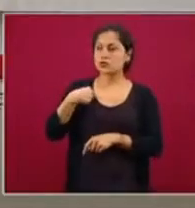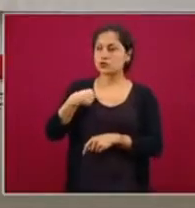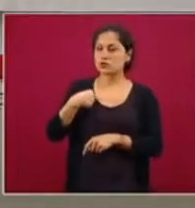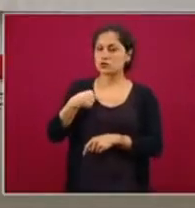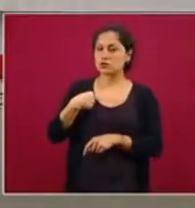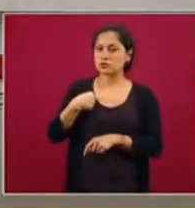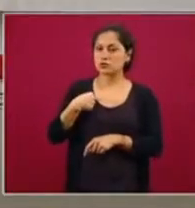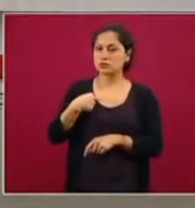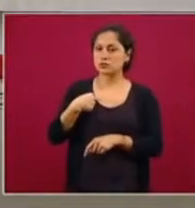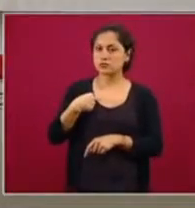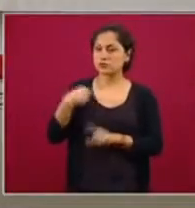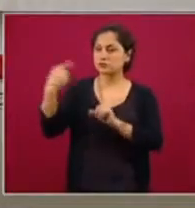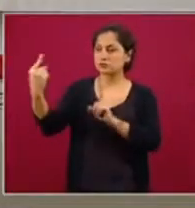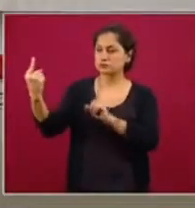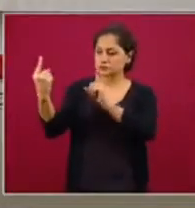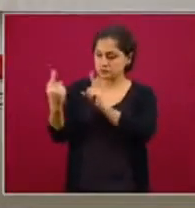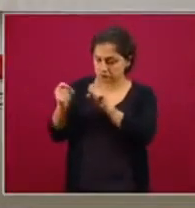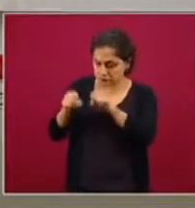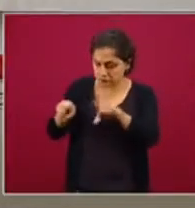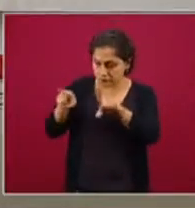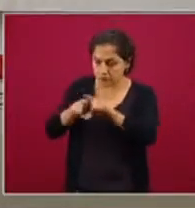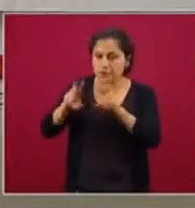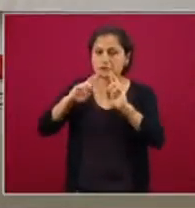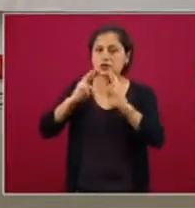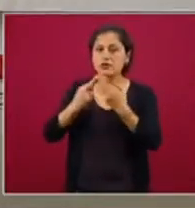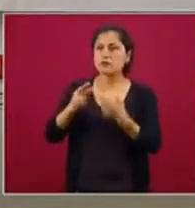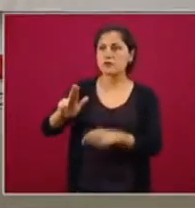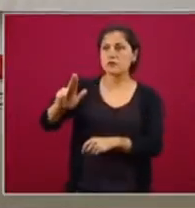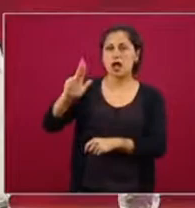él en la misma reunión el martes pasado.